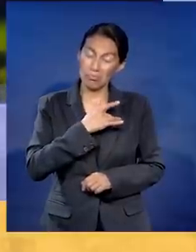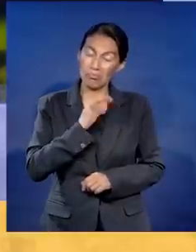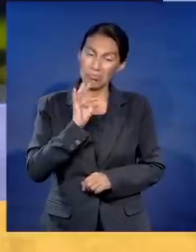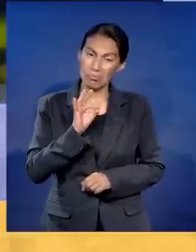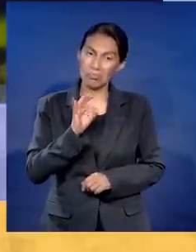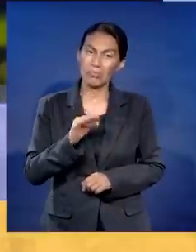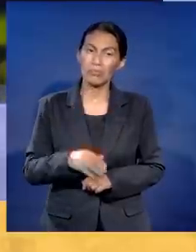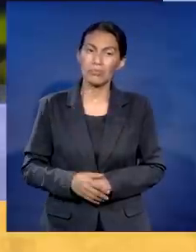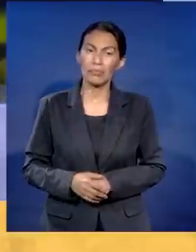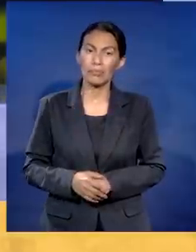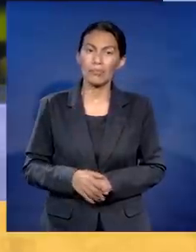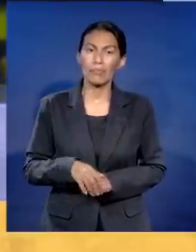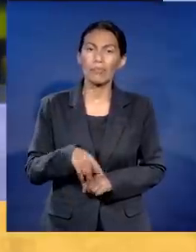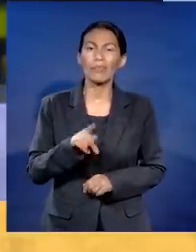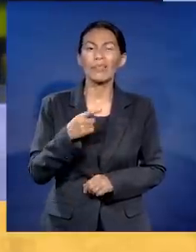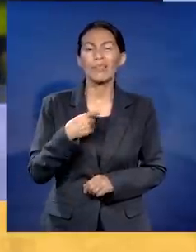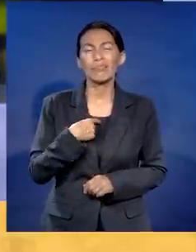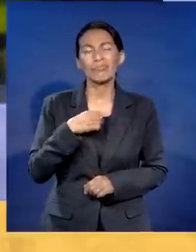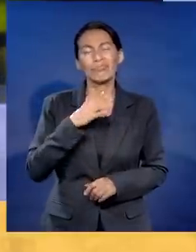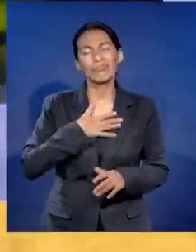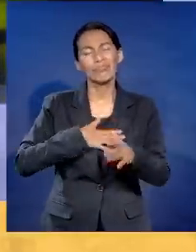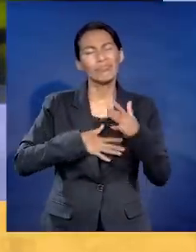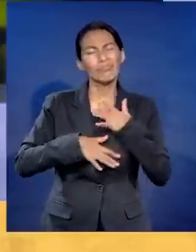Somos buenos fingiendo.